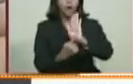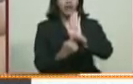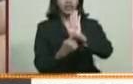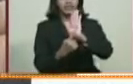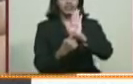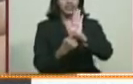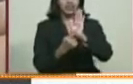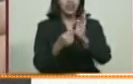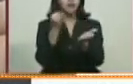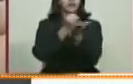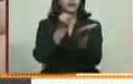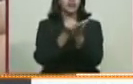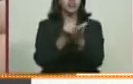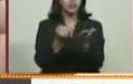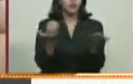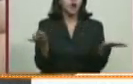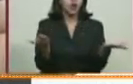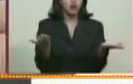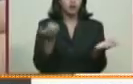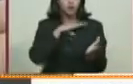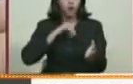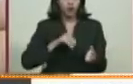cadáveres.